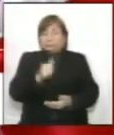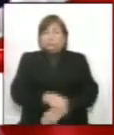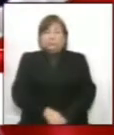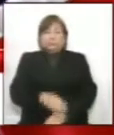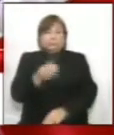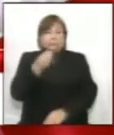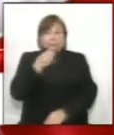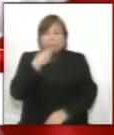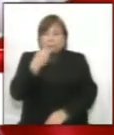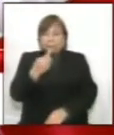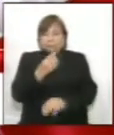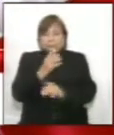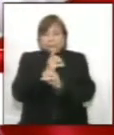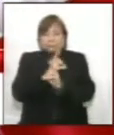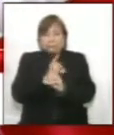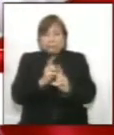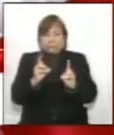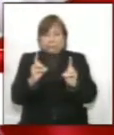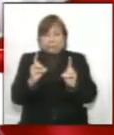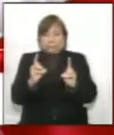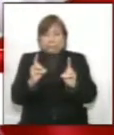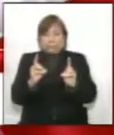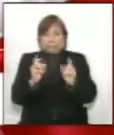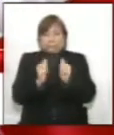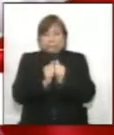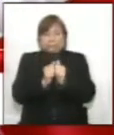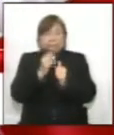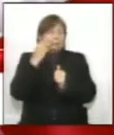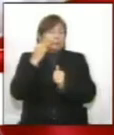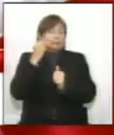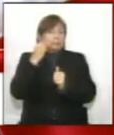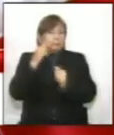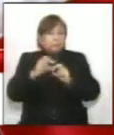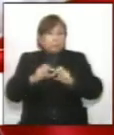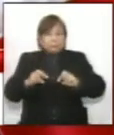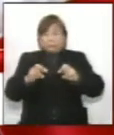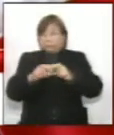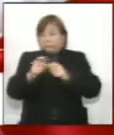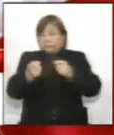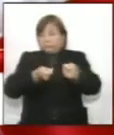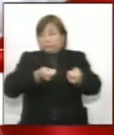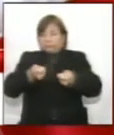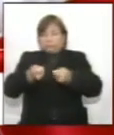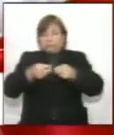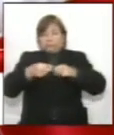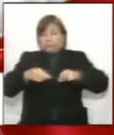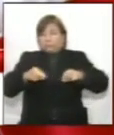porque de manera democrática, con la experiencia parlamentaria dirigiendo este Parlamento,